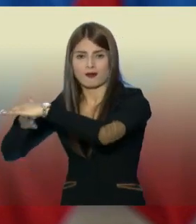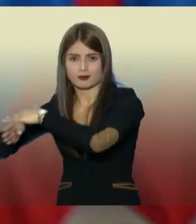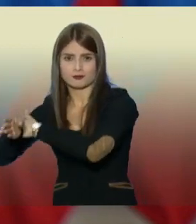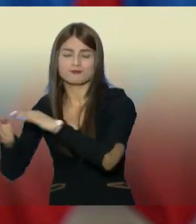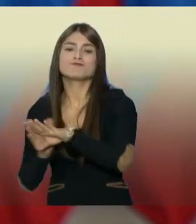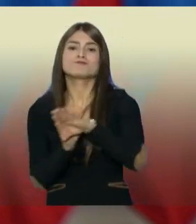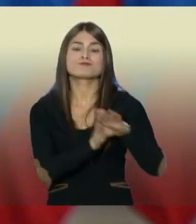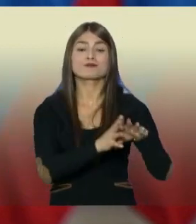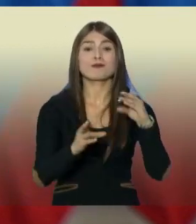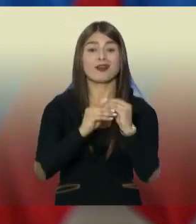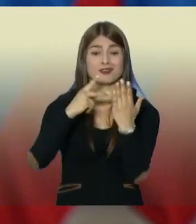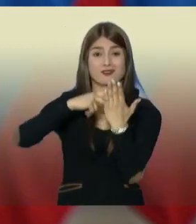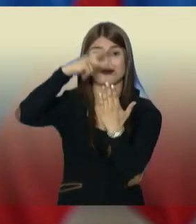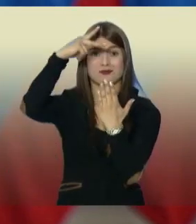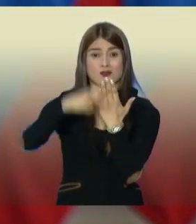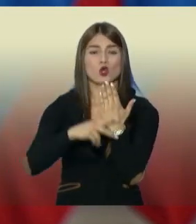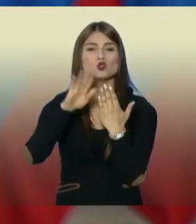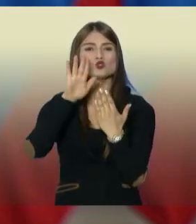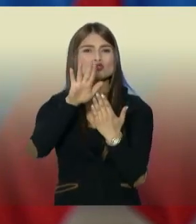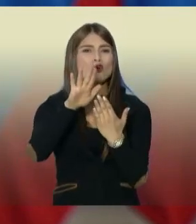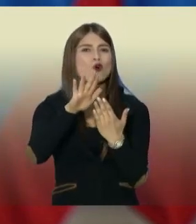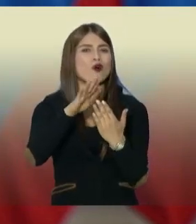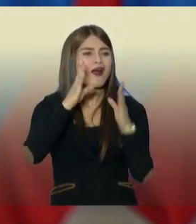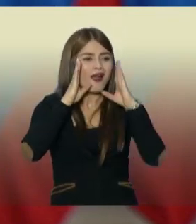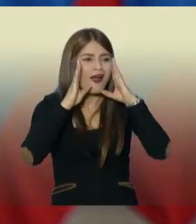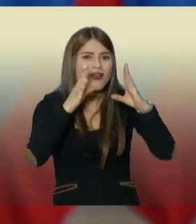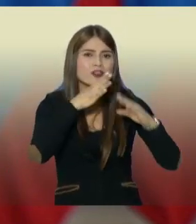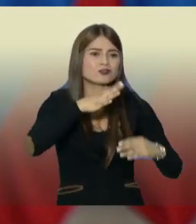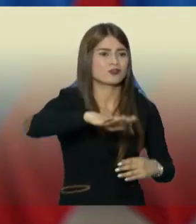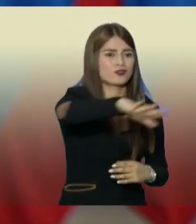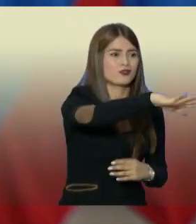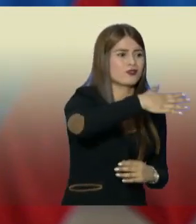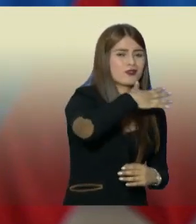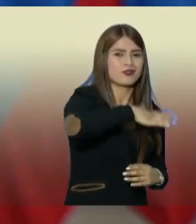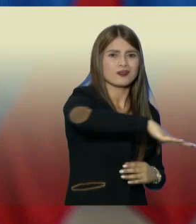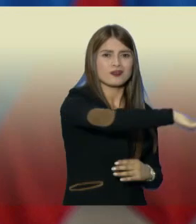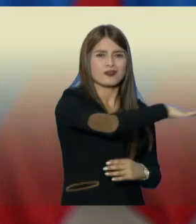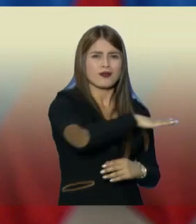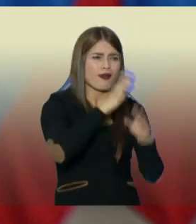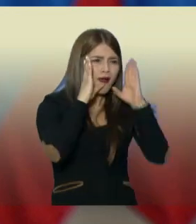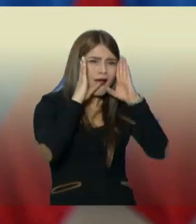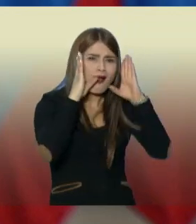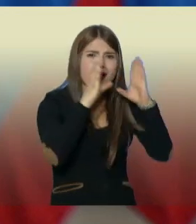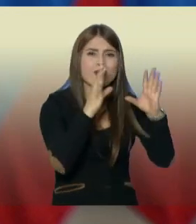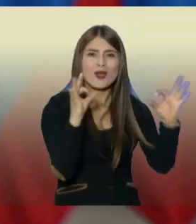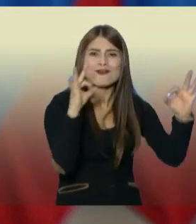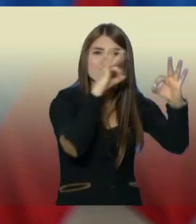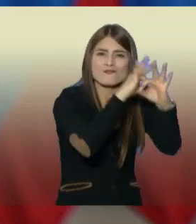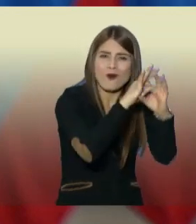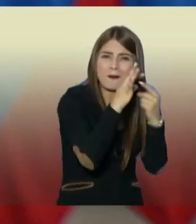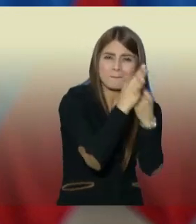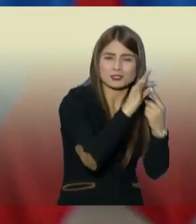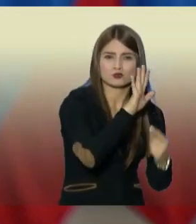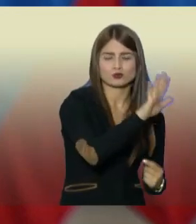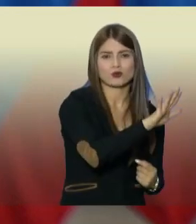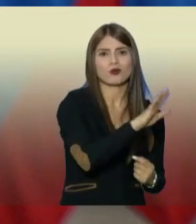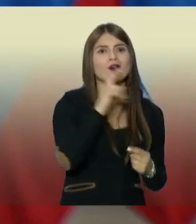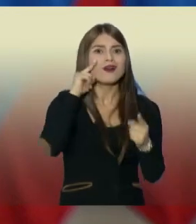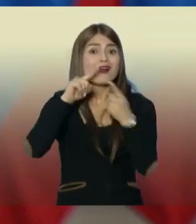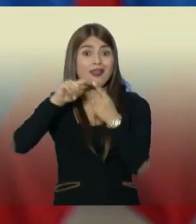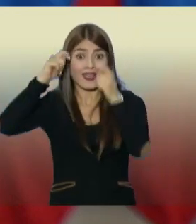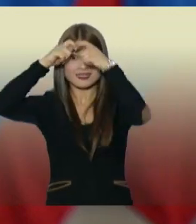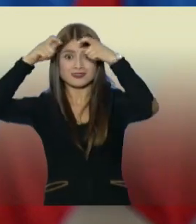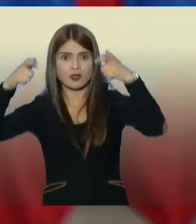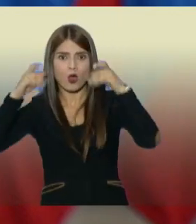enfoque territorial para llevar los servicios del Estado a las regiones donde nunca habían llegado son inversiones